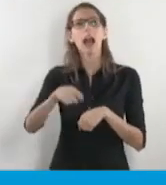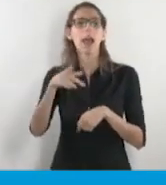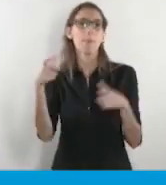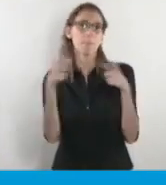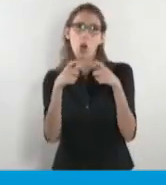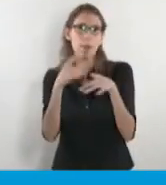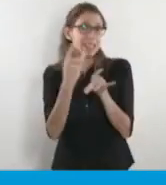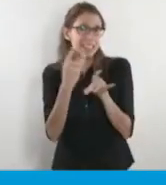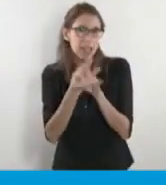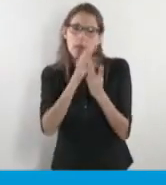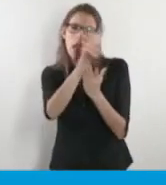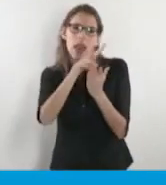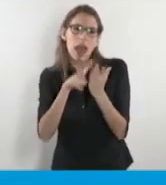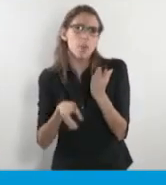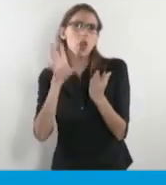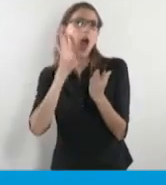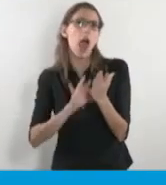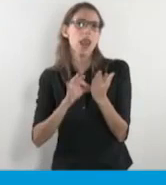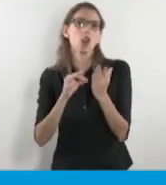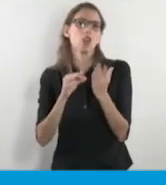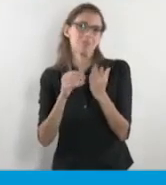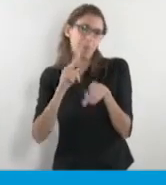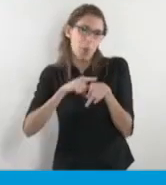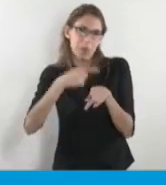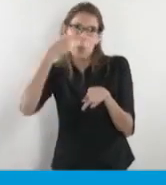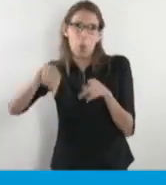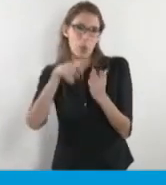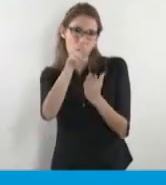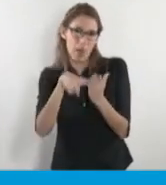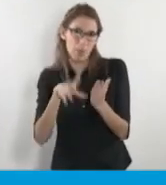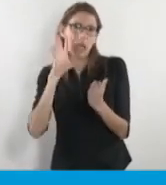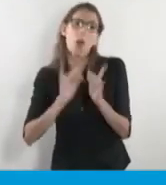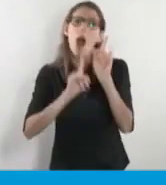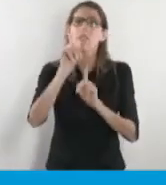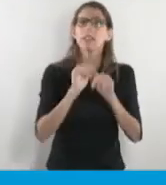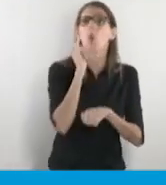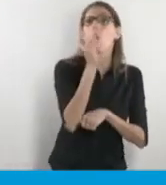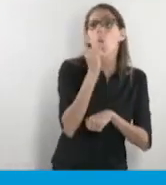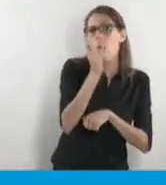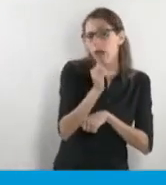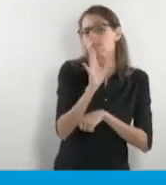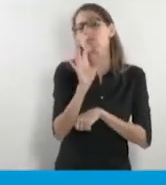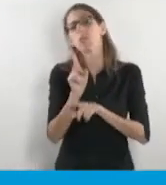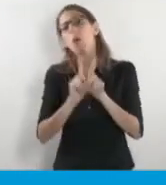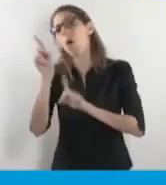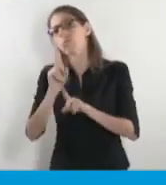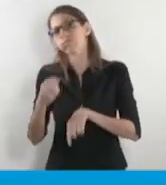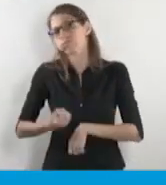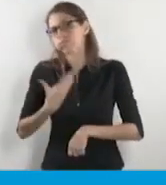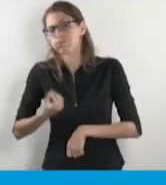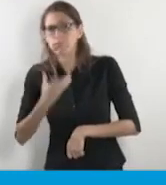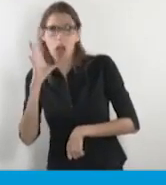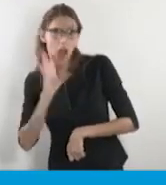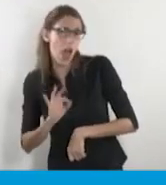literario un cuadro de minicuentos cuando es cuento un fragmento de un texto o